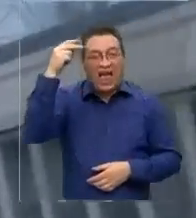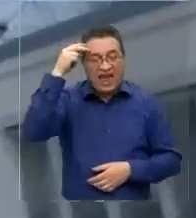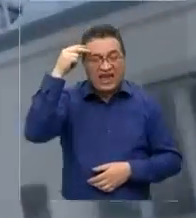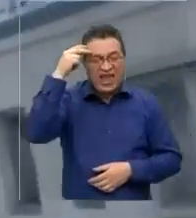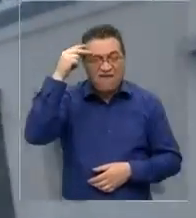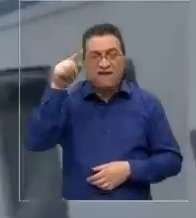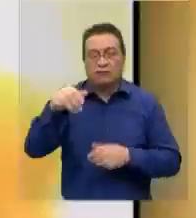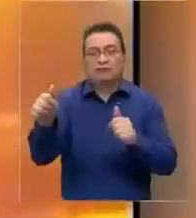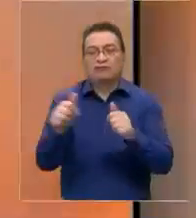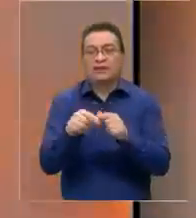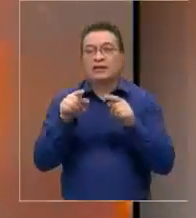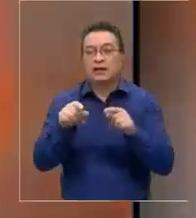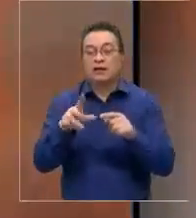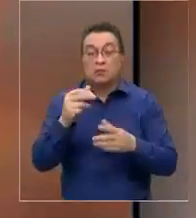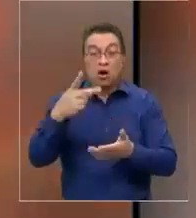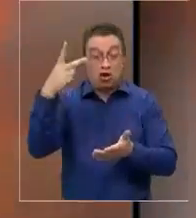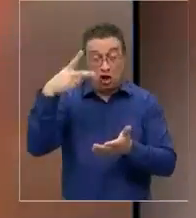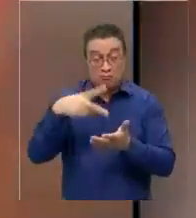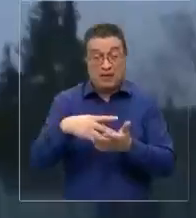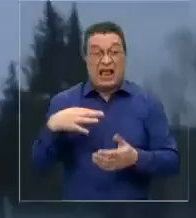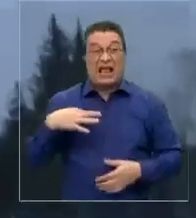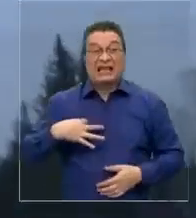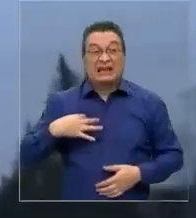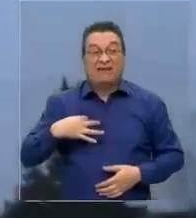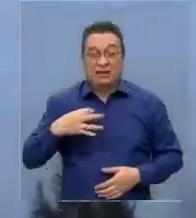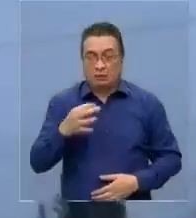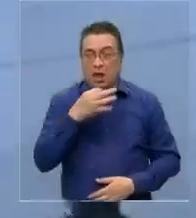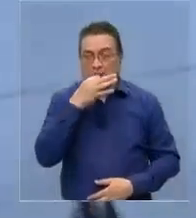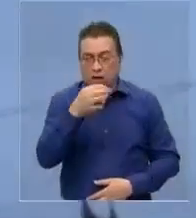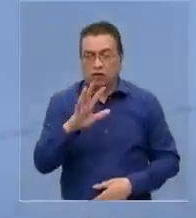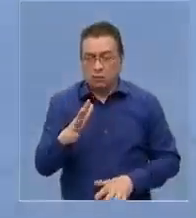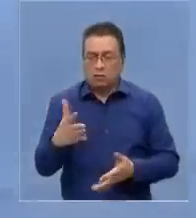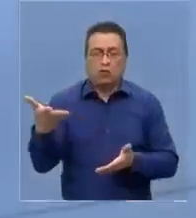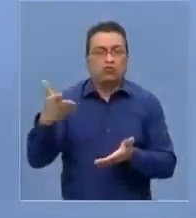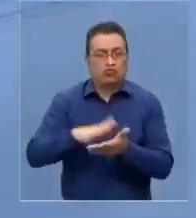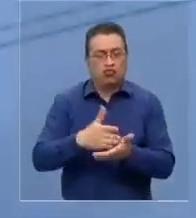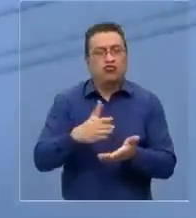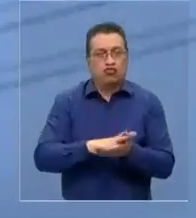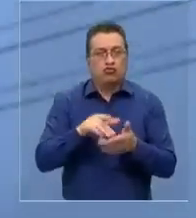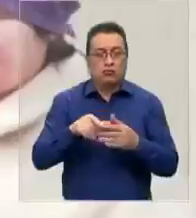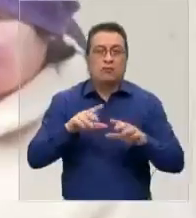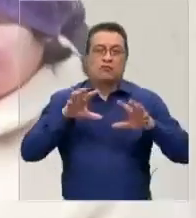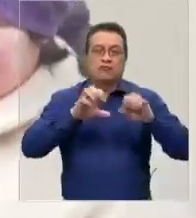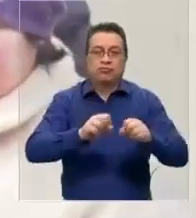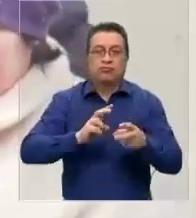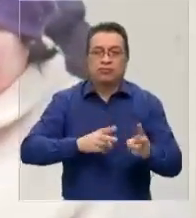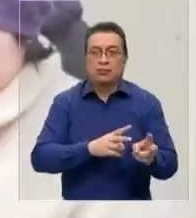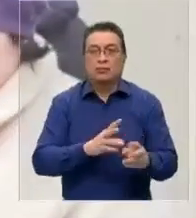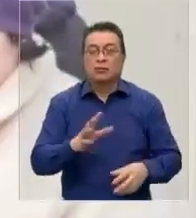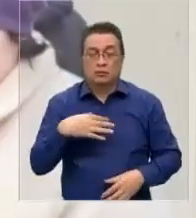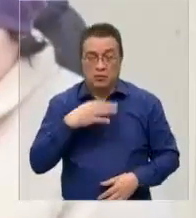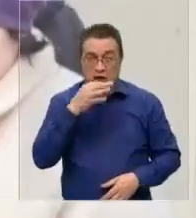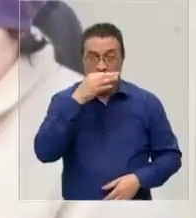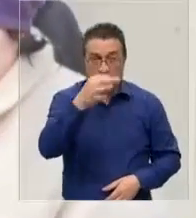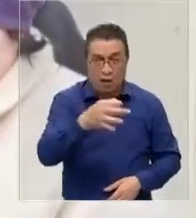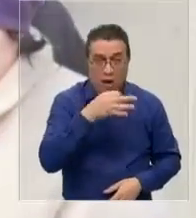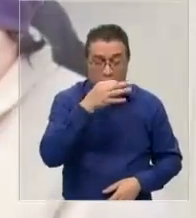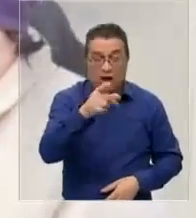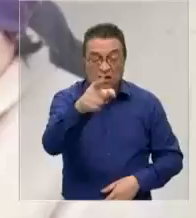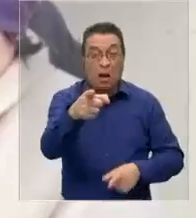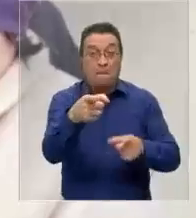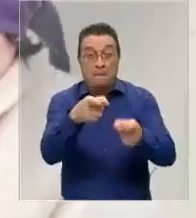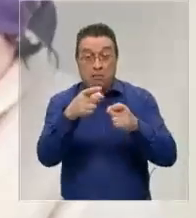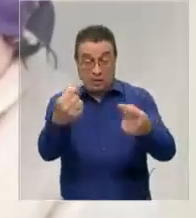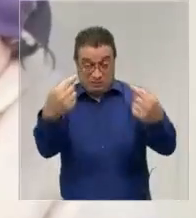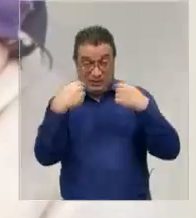una de las más de 2.000 civiles que, según el gobierno ucraniano, han muerto en estos días de invasión. Quiero decirles a los que están